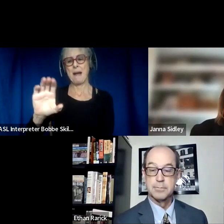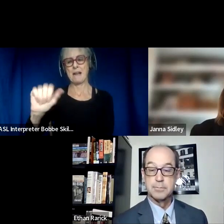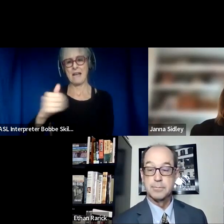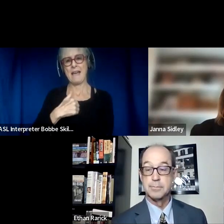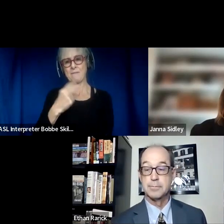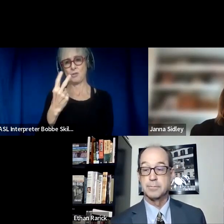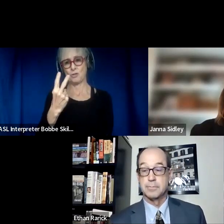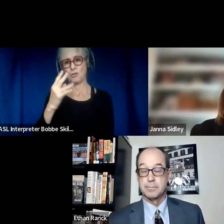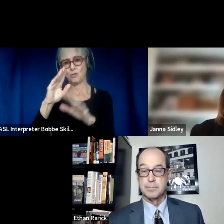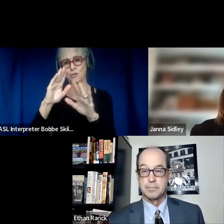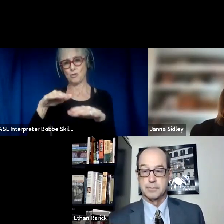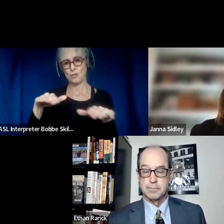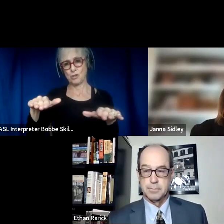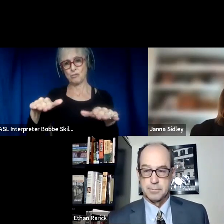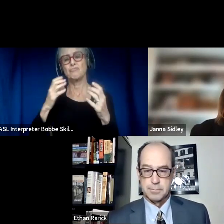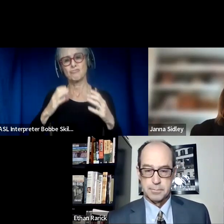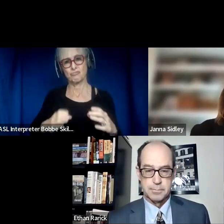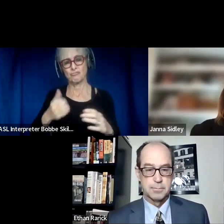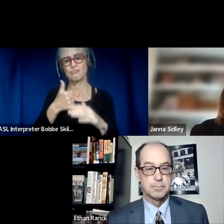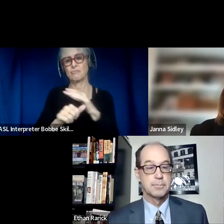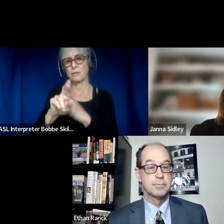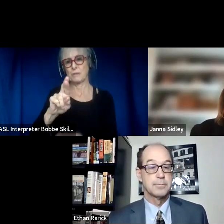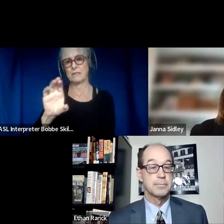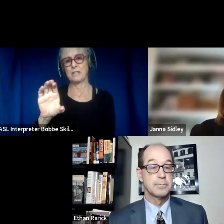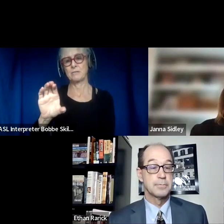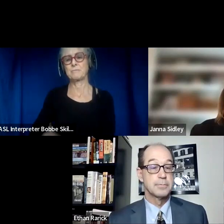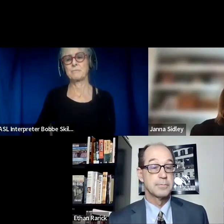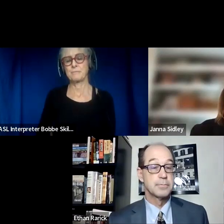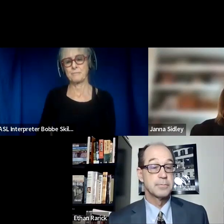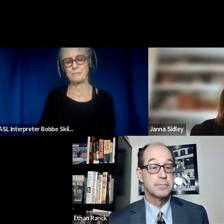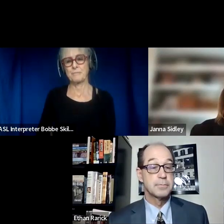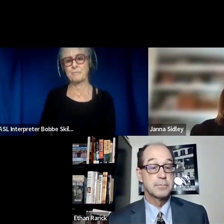regional. Quiero dar las gracias por